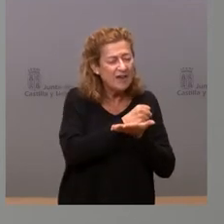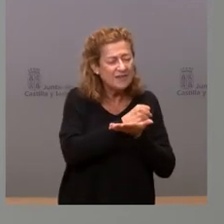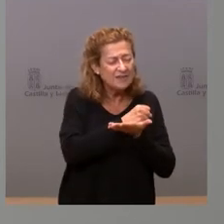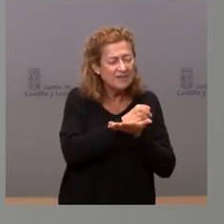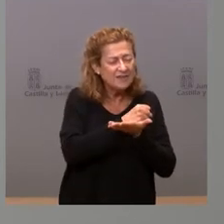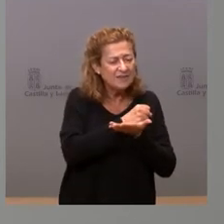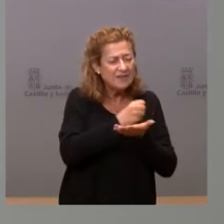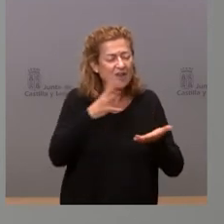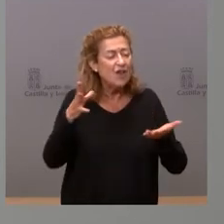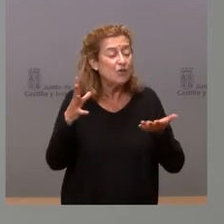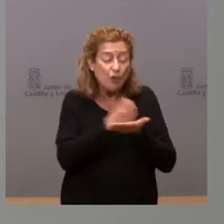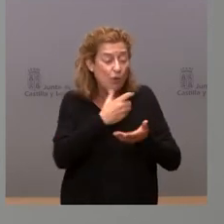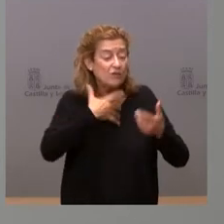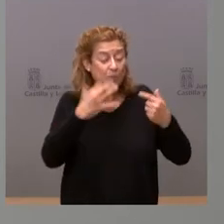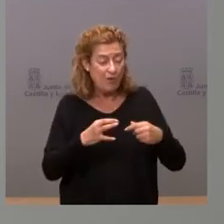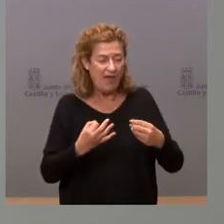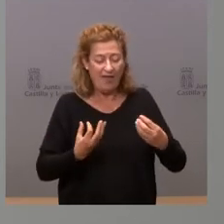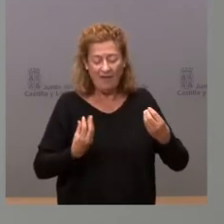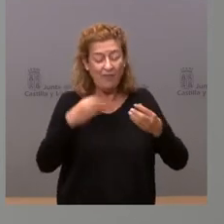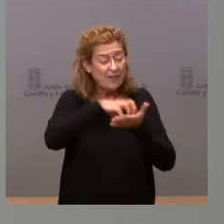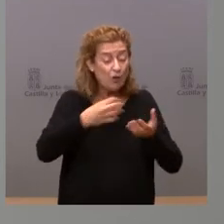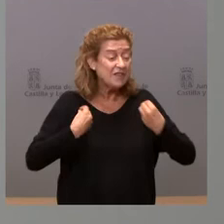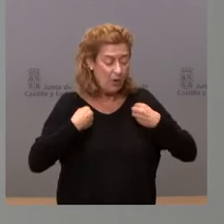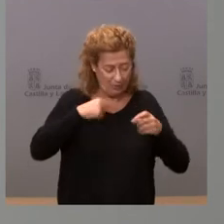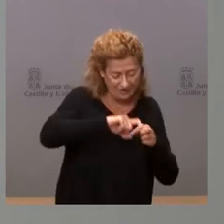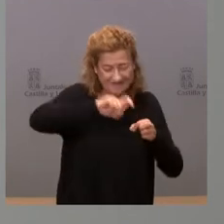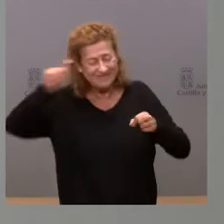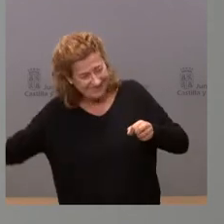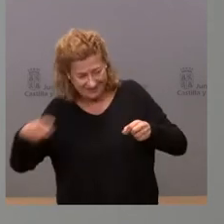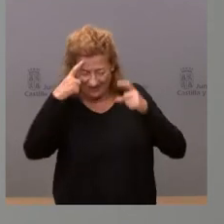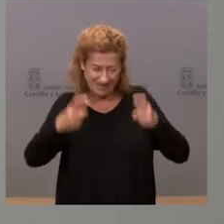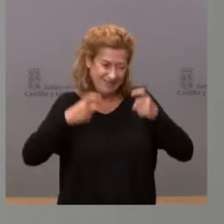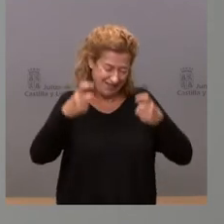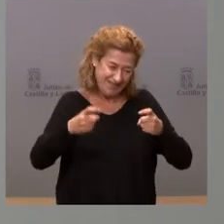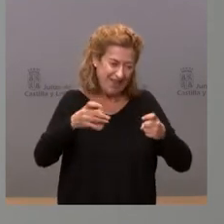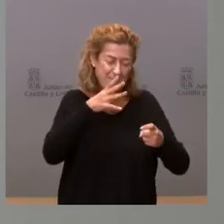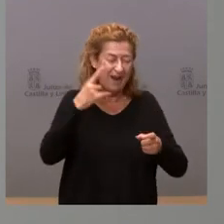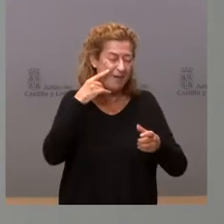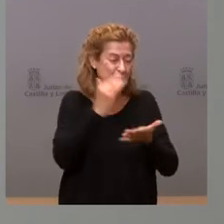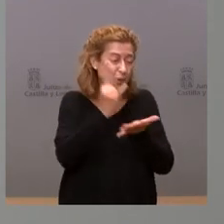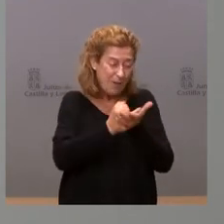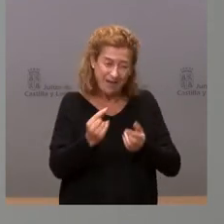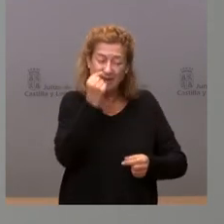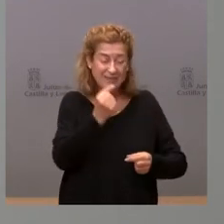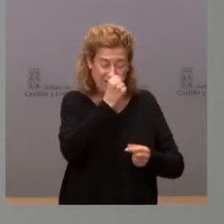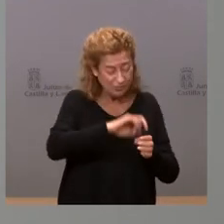todo lo posible de los centros de salud después porque estas determinaciones de tres de antígenos